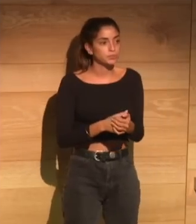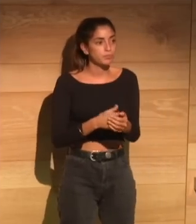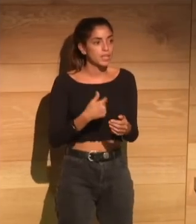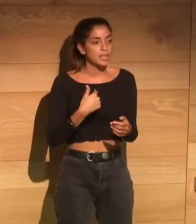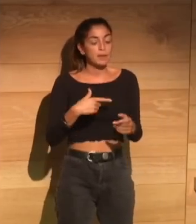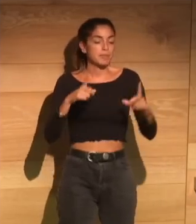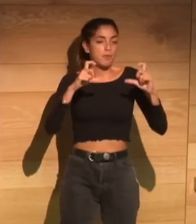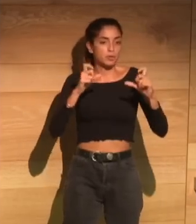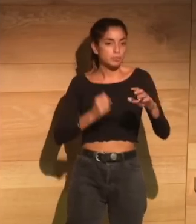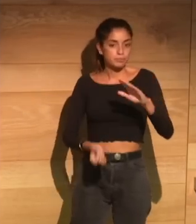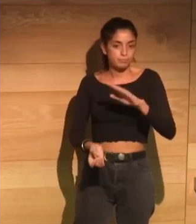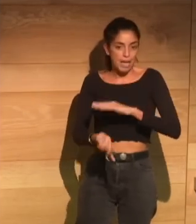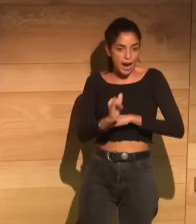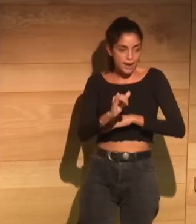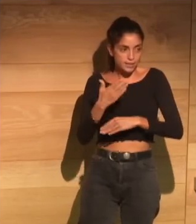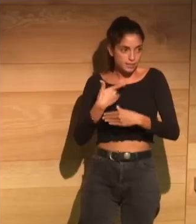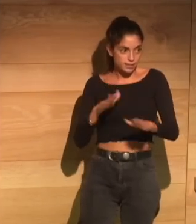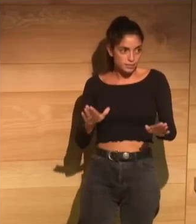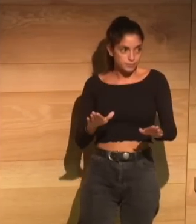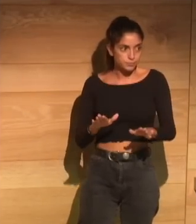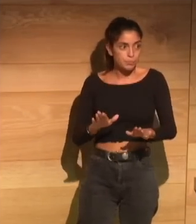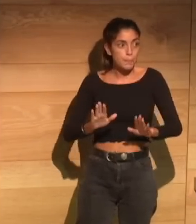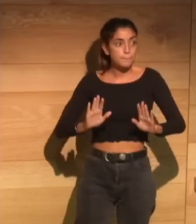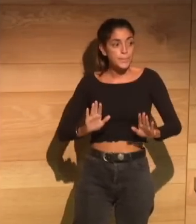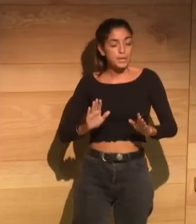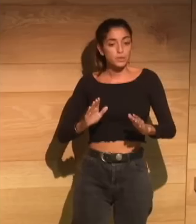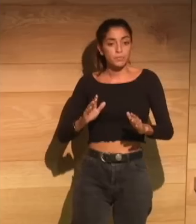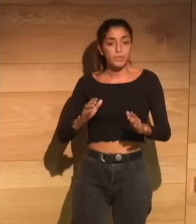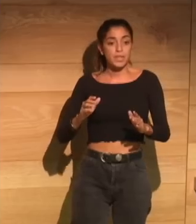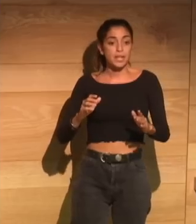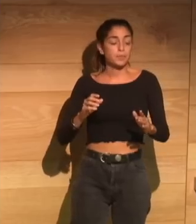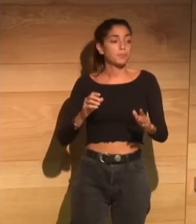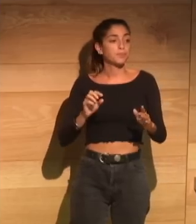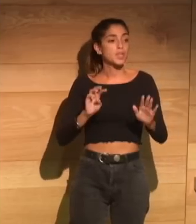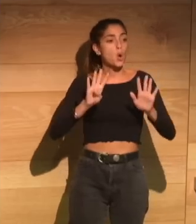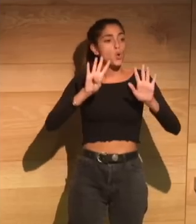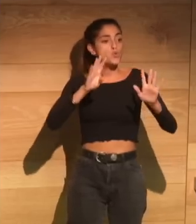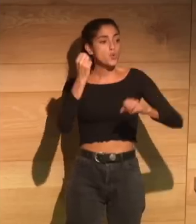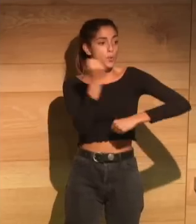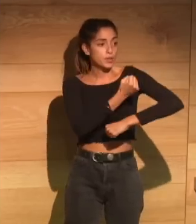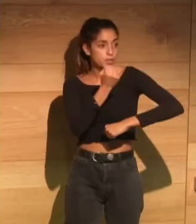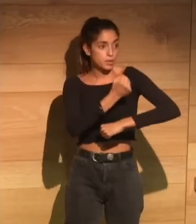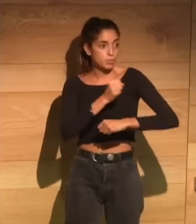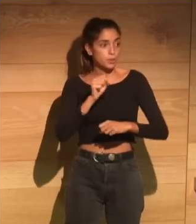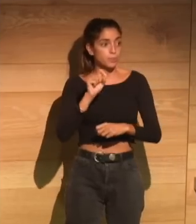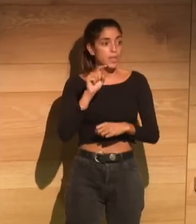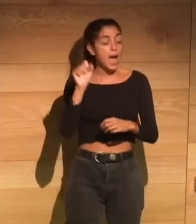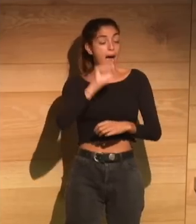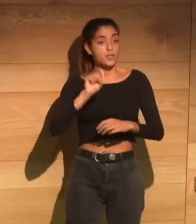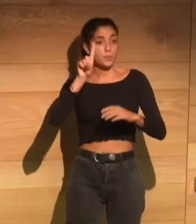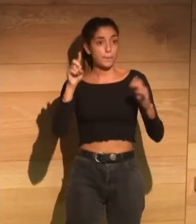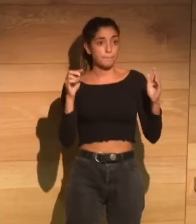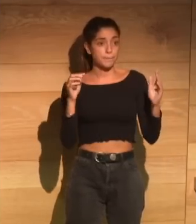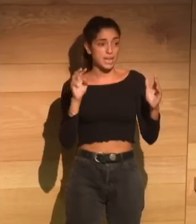existe la fotografía, y saltar, creo, al momento ese famoso 9 de diciembre de... Espera. En 1820.